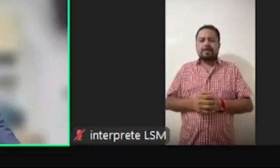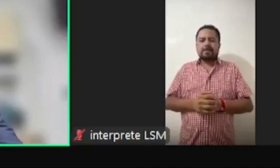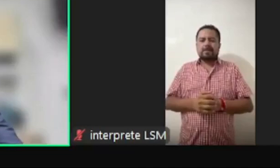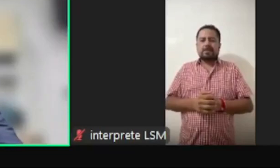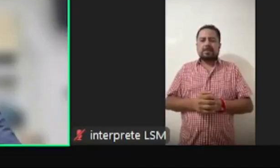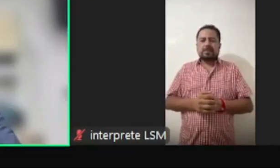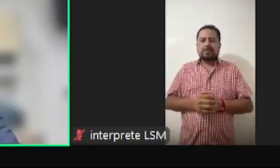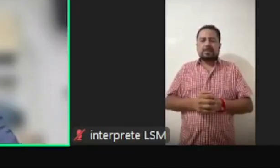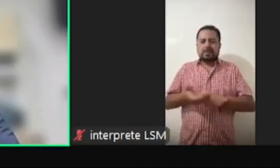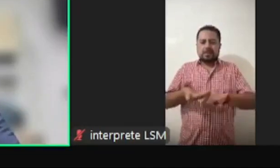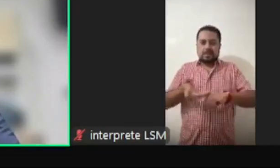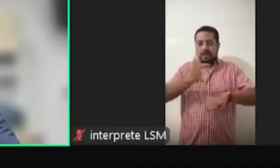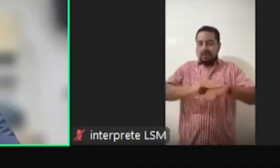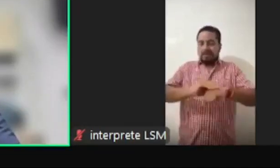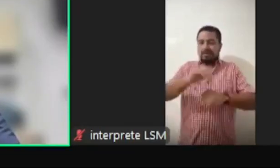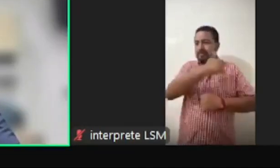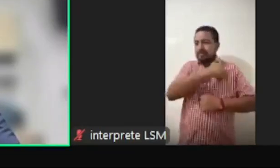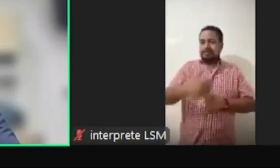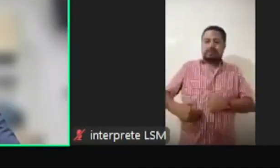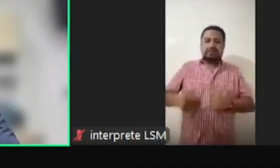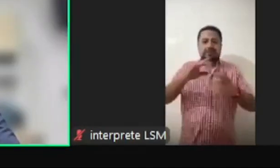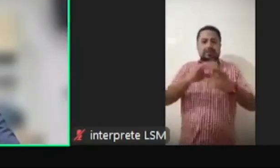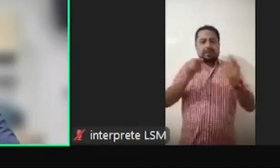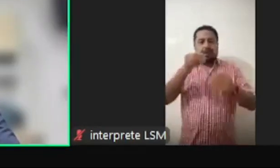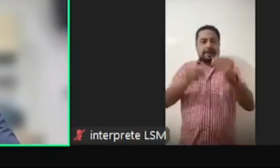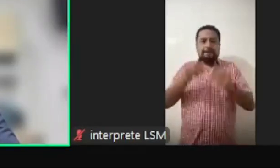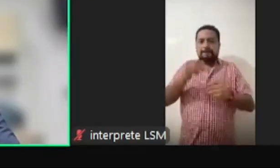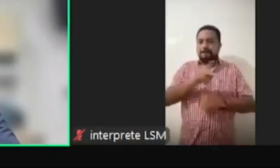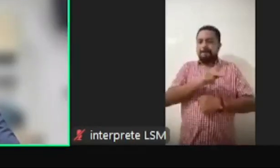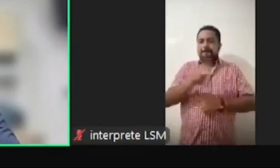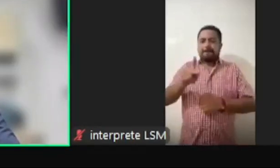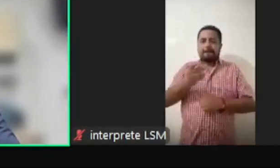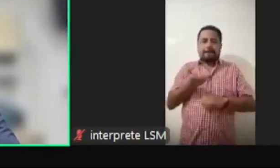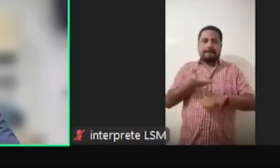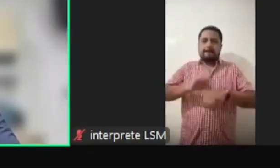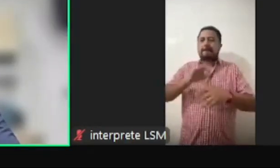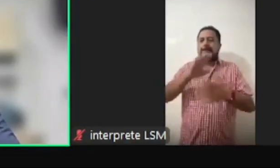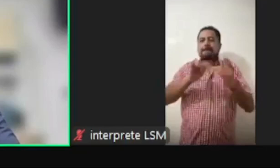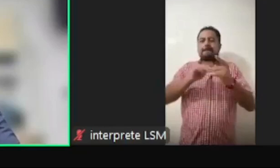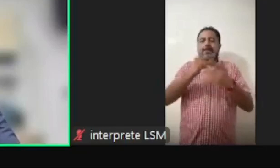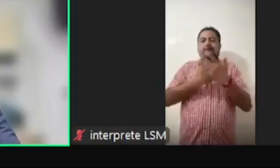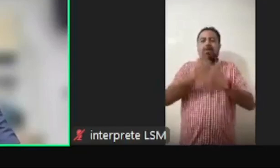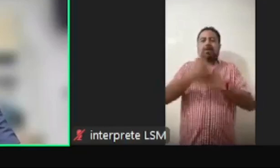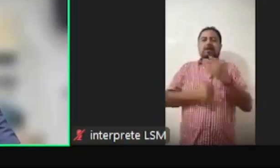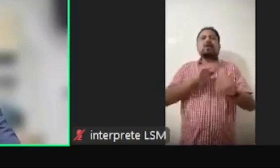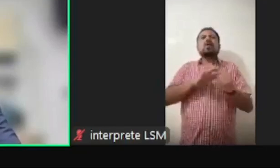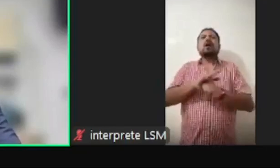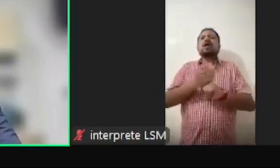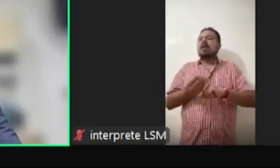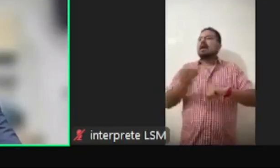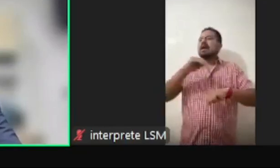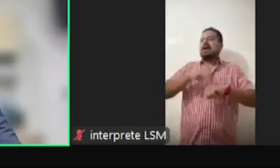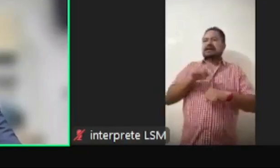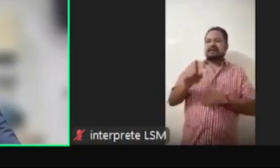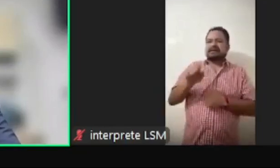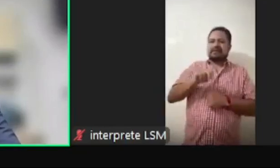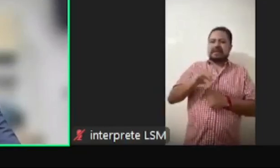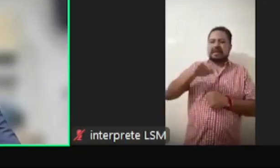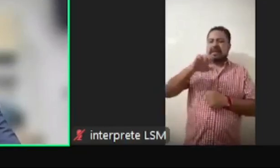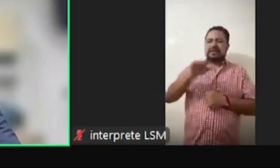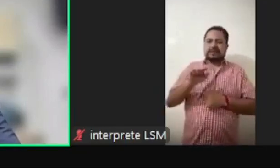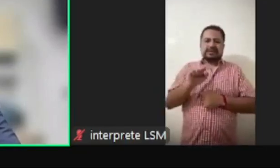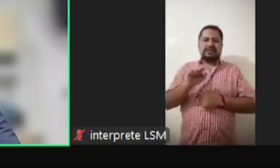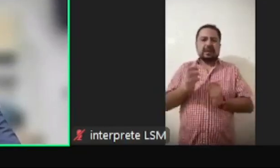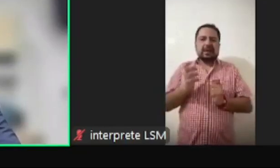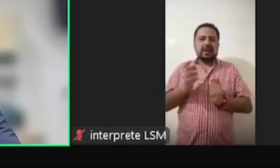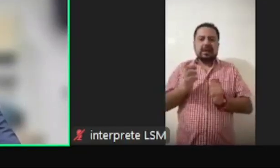Con su autorización, magistrada presidenta, magistrada, magistrado, me permito dar cuenta con el proyecto de resolución que formula el magistrado José Inés Betancur Salgado